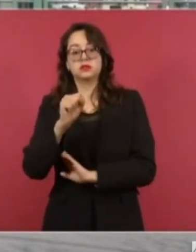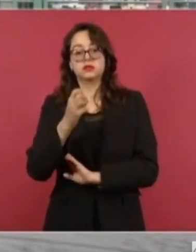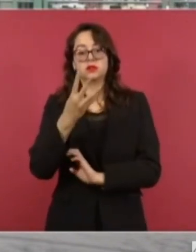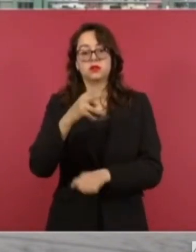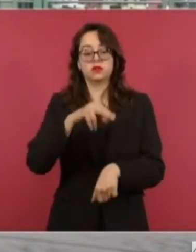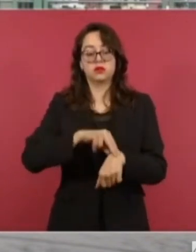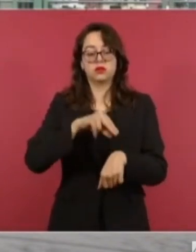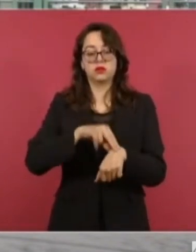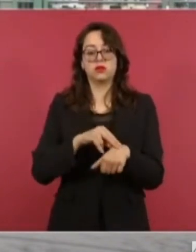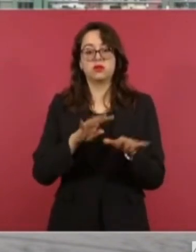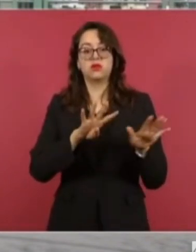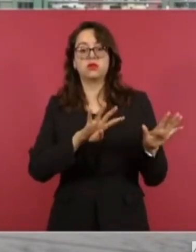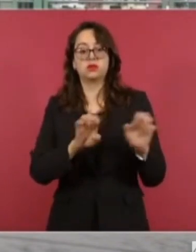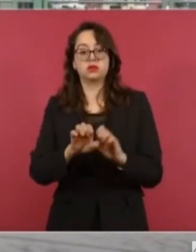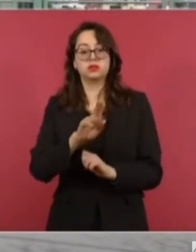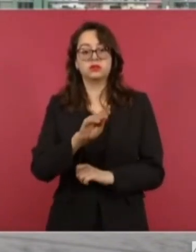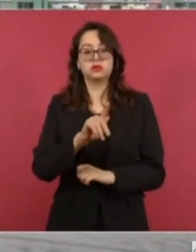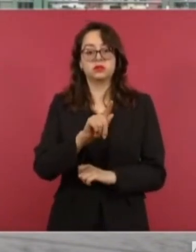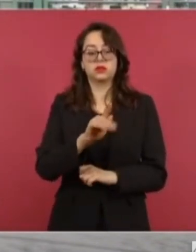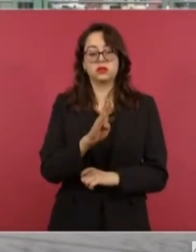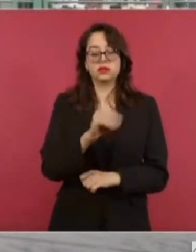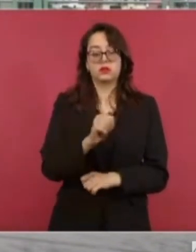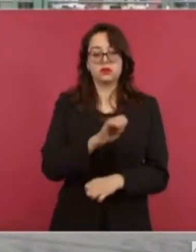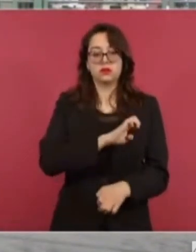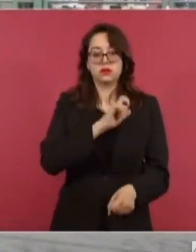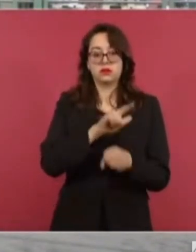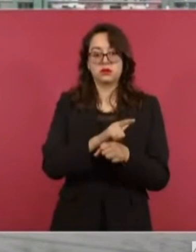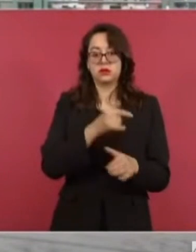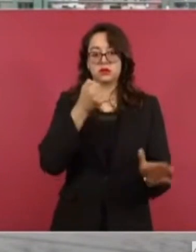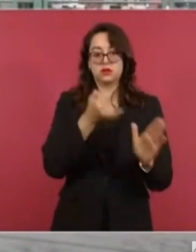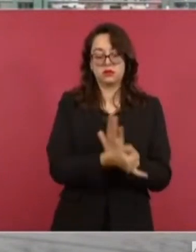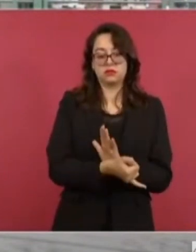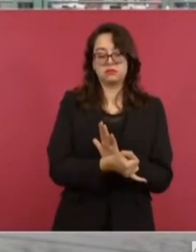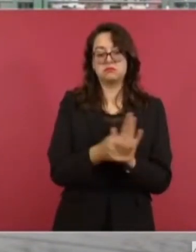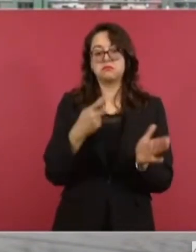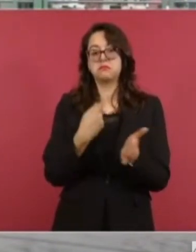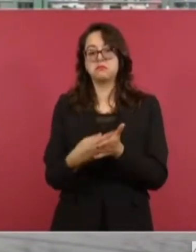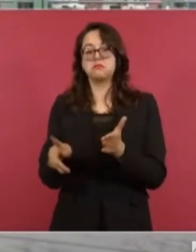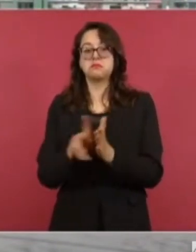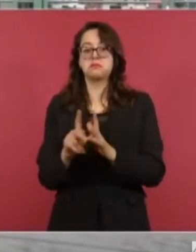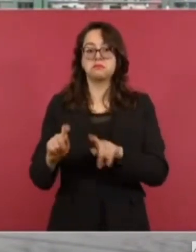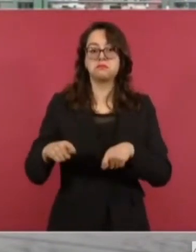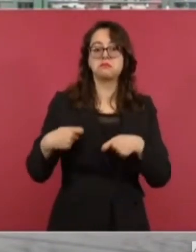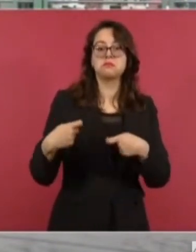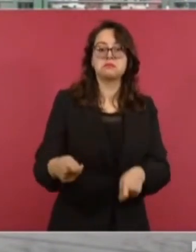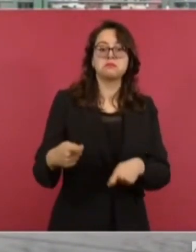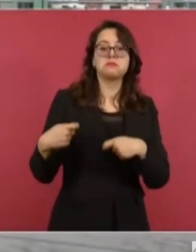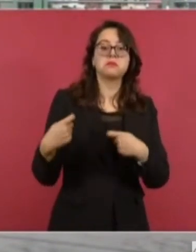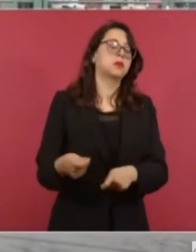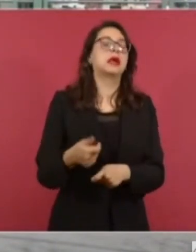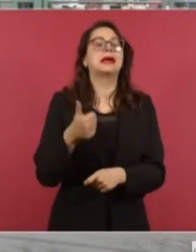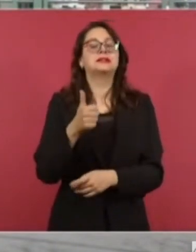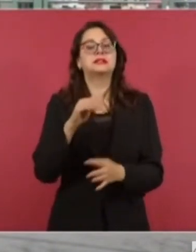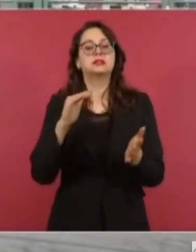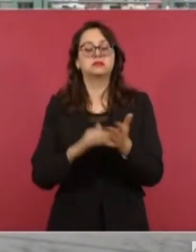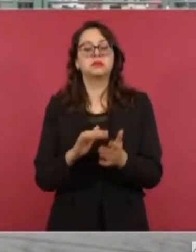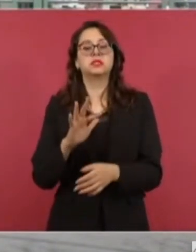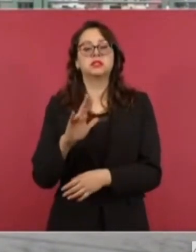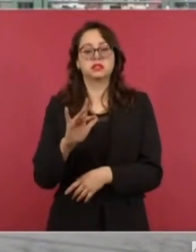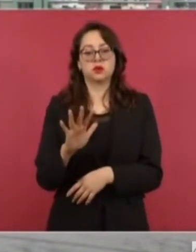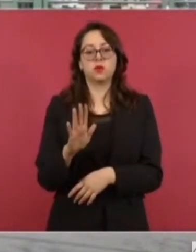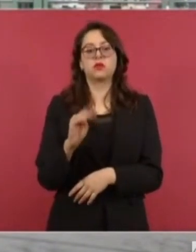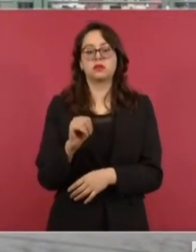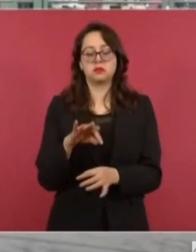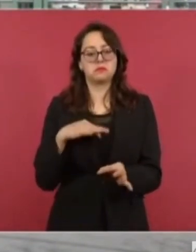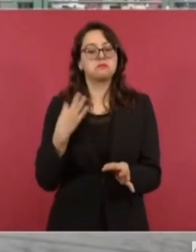cuales 979 son especialistas. Ya en la Ciudad de México se han basificado a 6,059 trabajadores de la salud